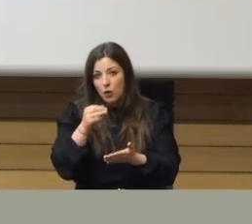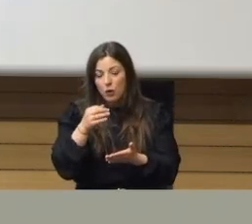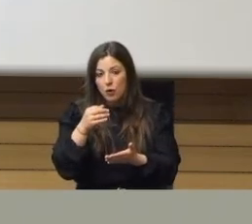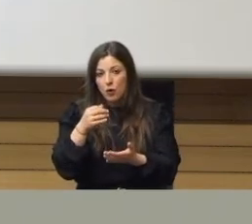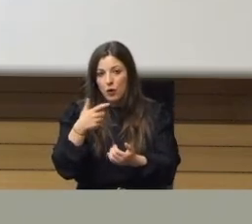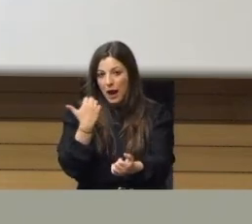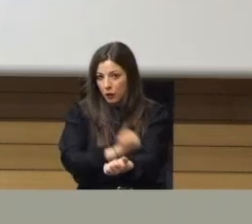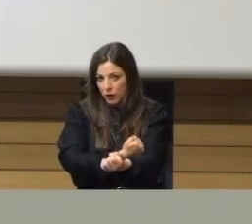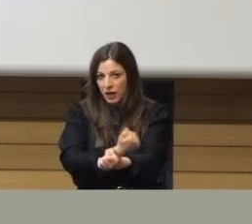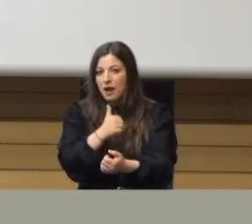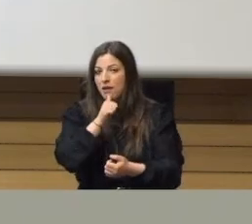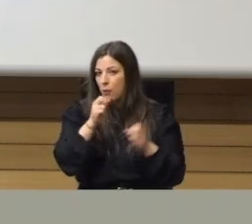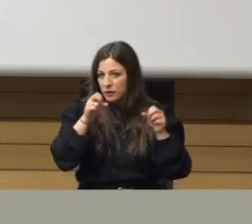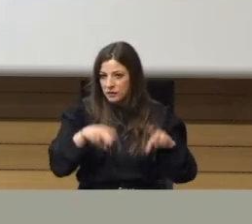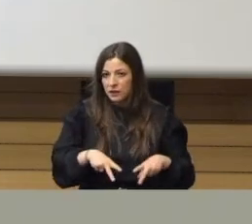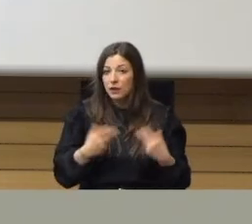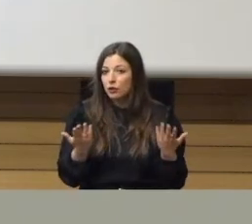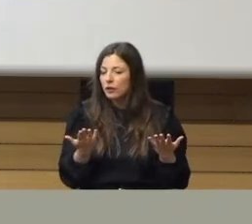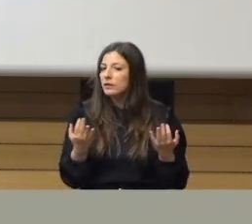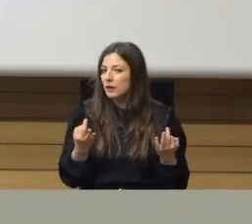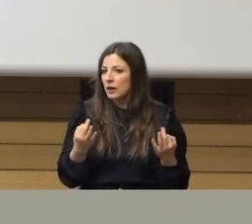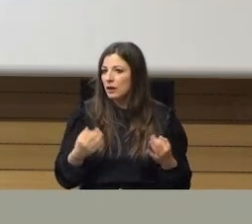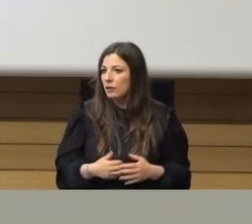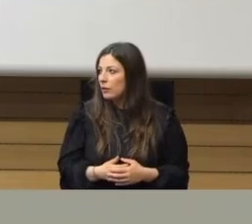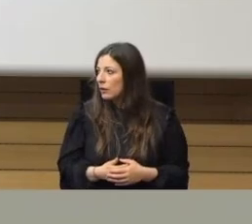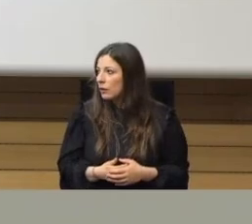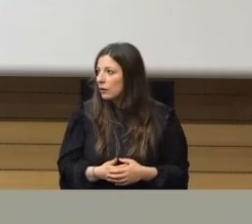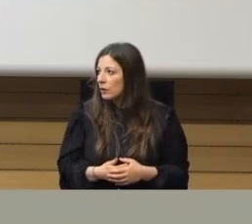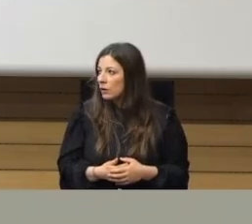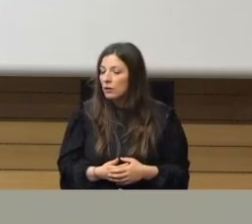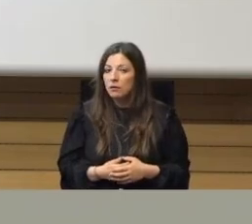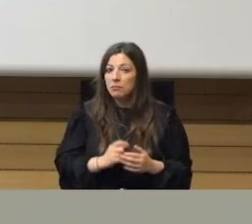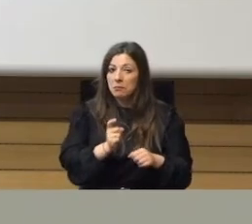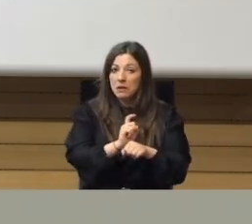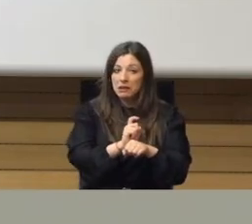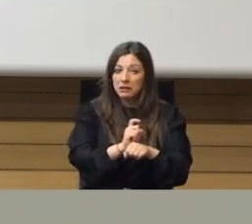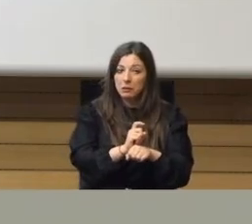sin heroína. Pues resulta que no consumían tanto.